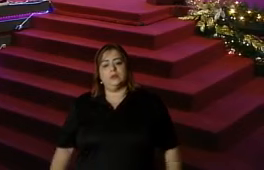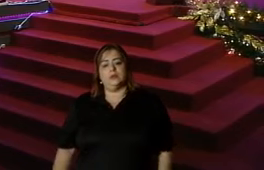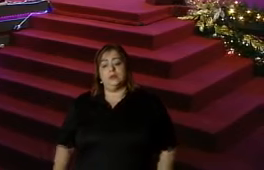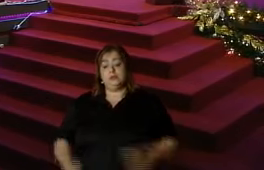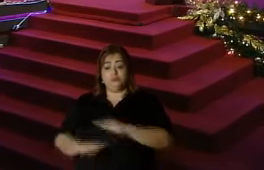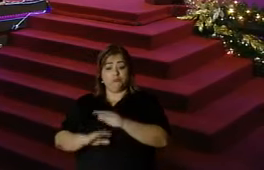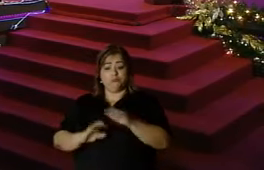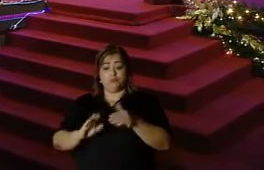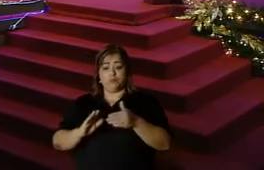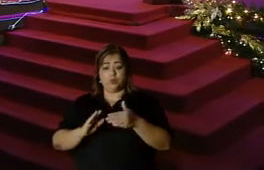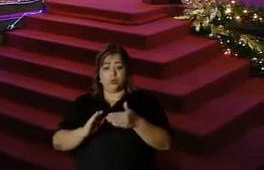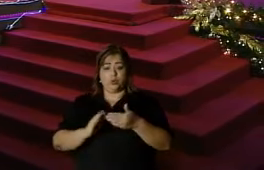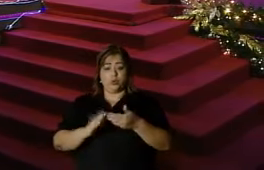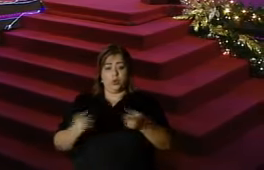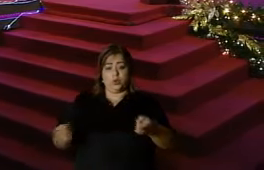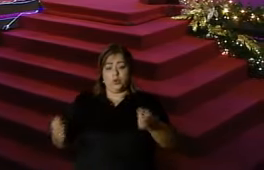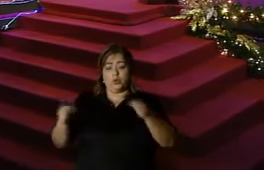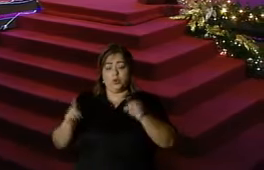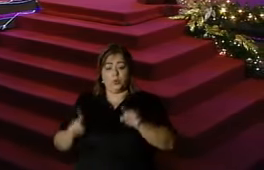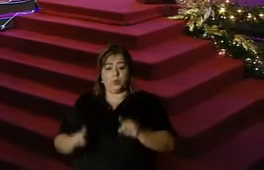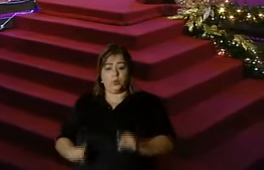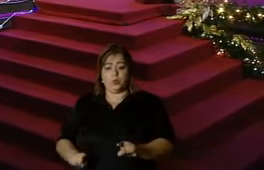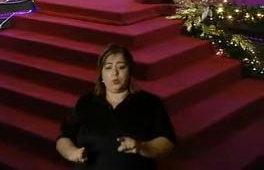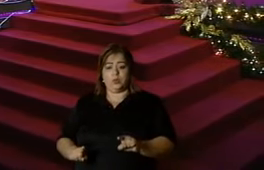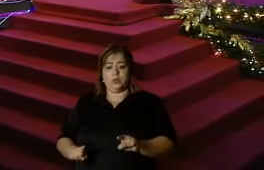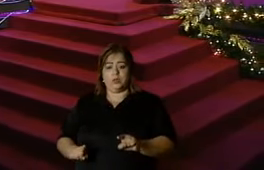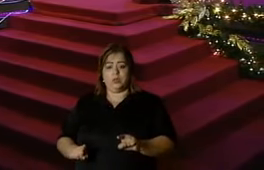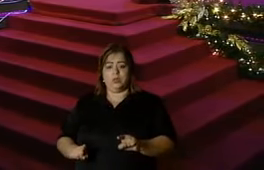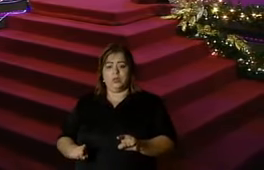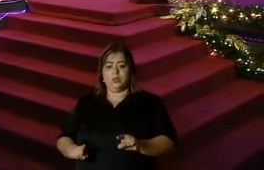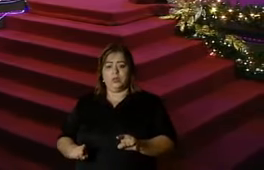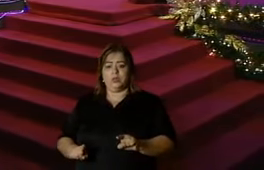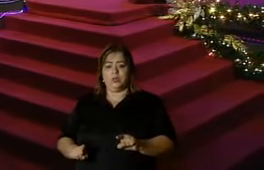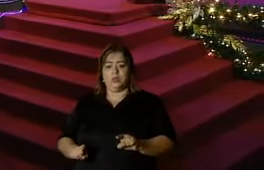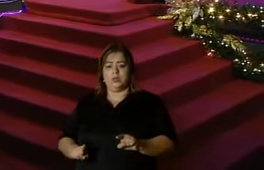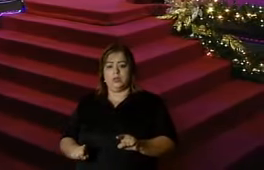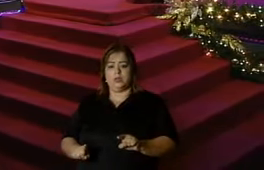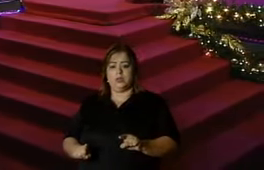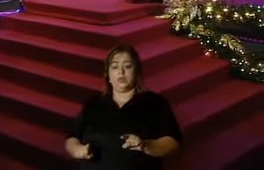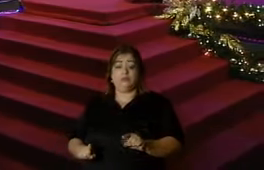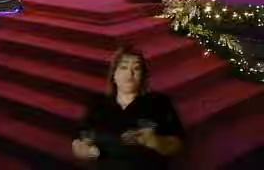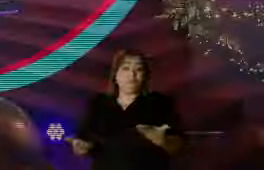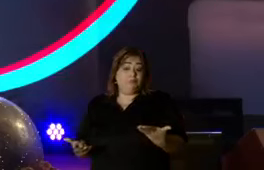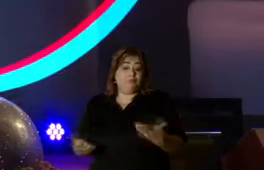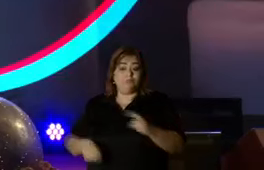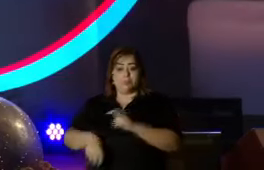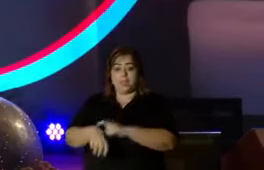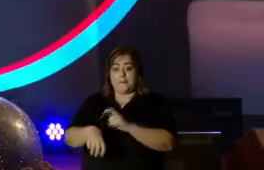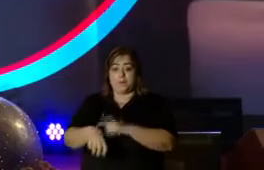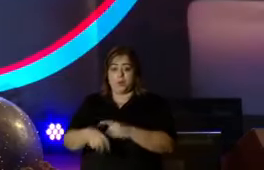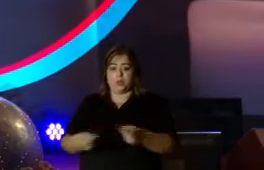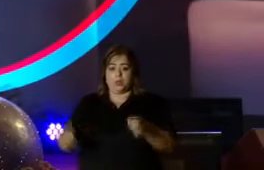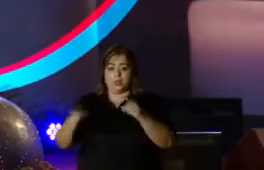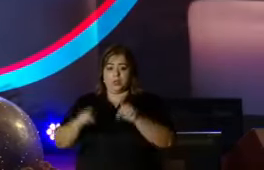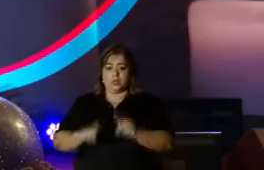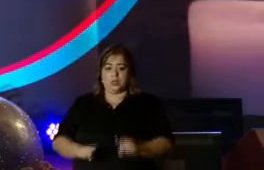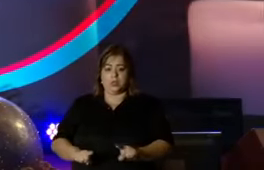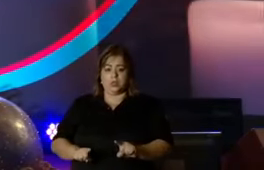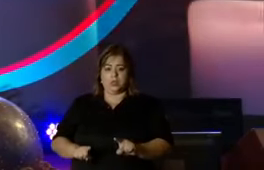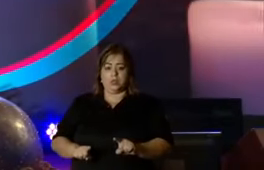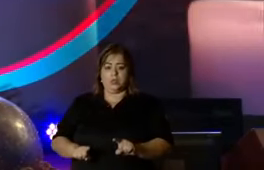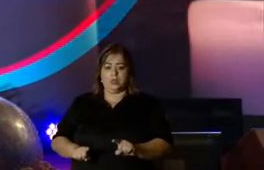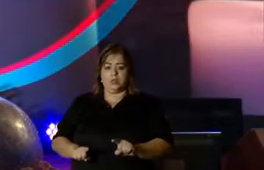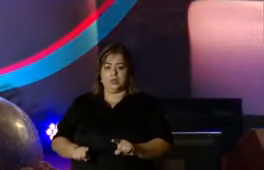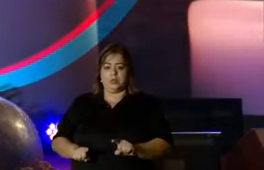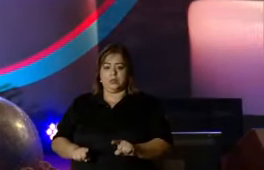todavía que escalar. Y aunque otros se han cansado, yo no me